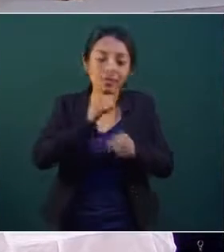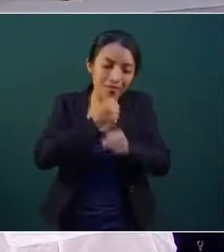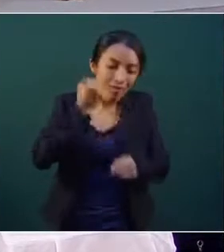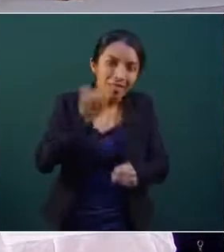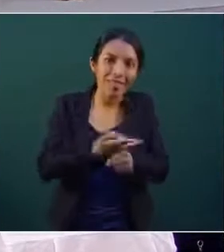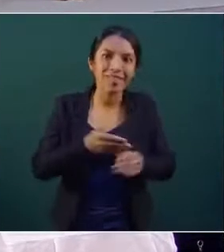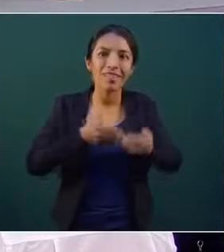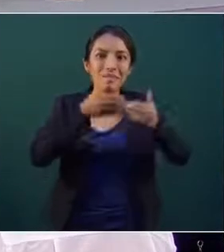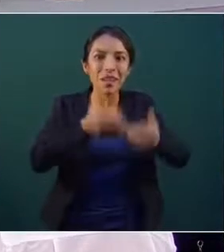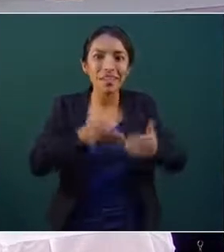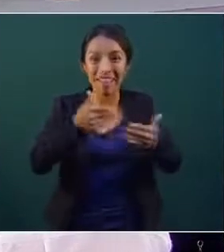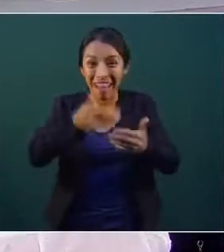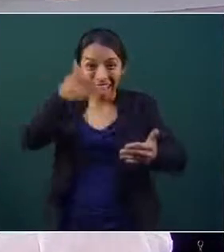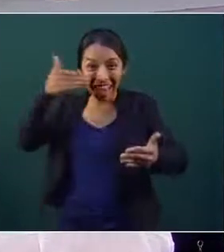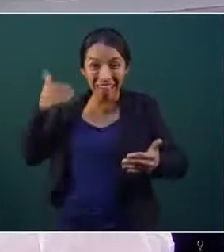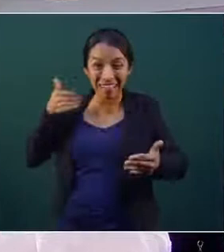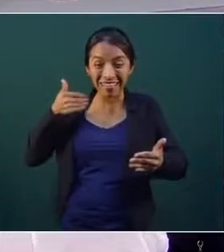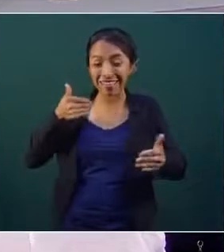desorden.